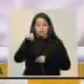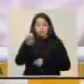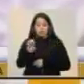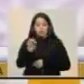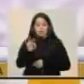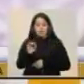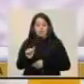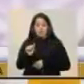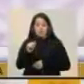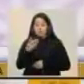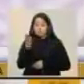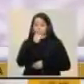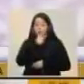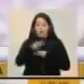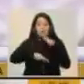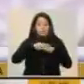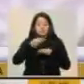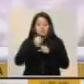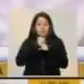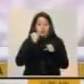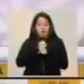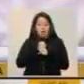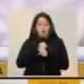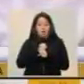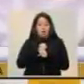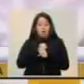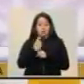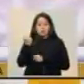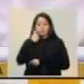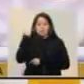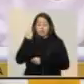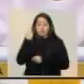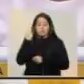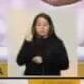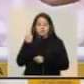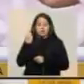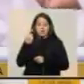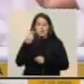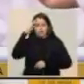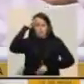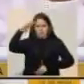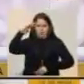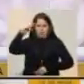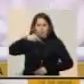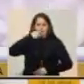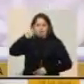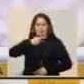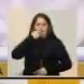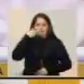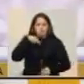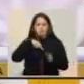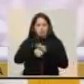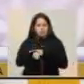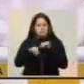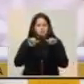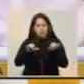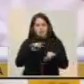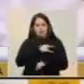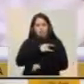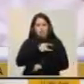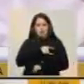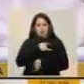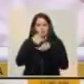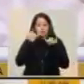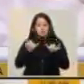hacía su labor académica, sino que hacía más bien su labor de un cuartel político en la universidad, y pues ya eso,